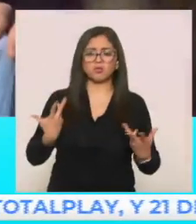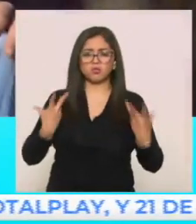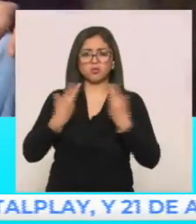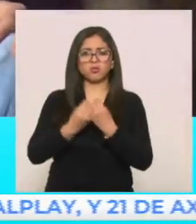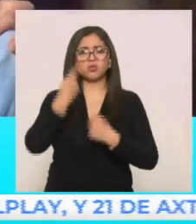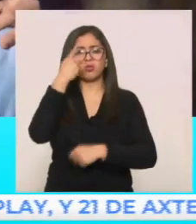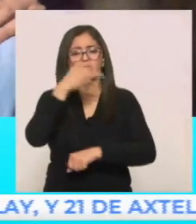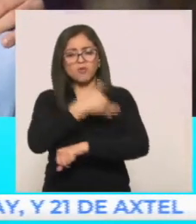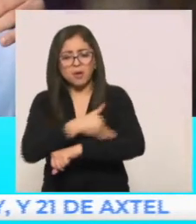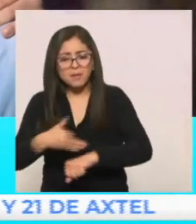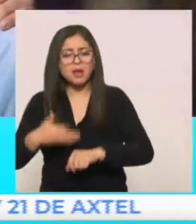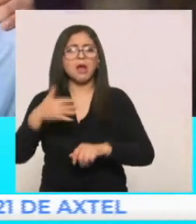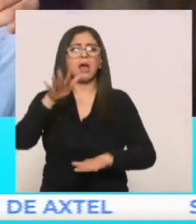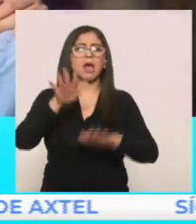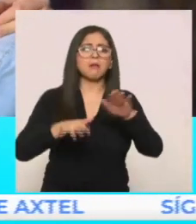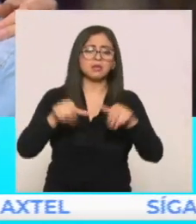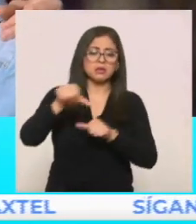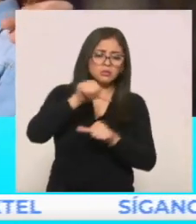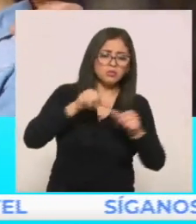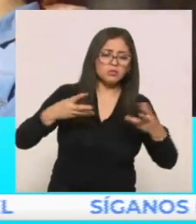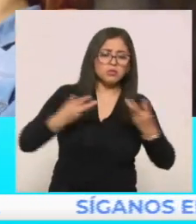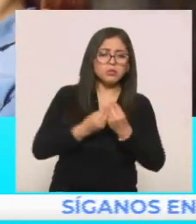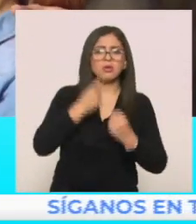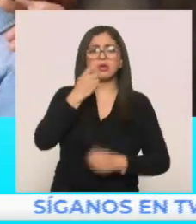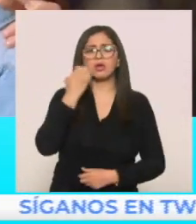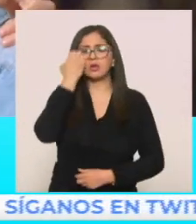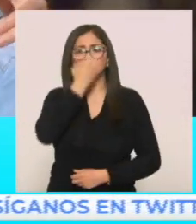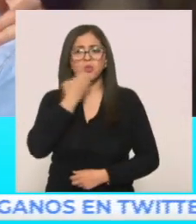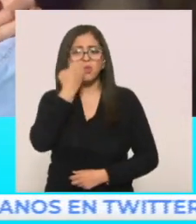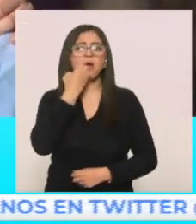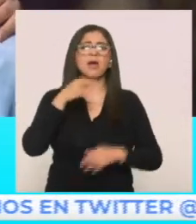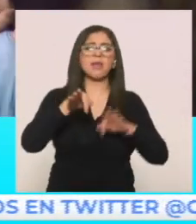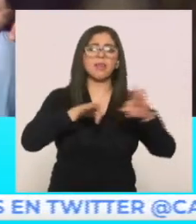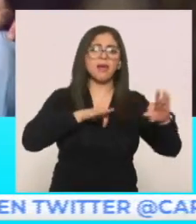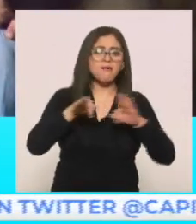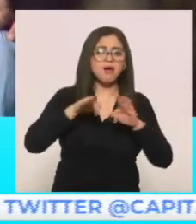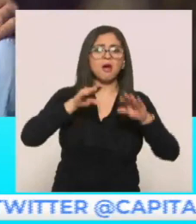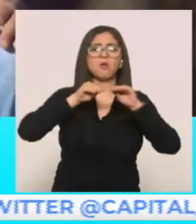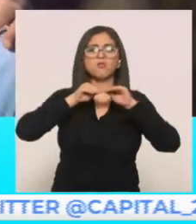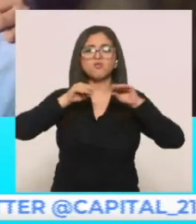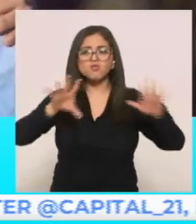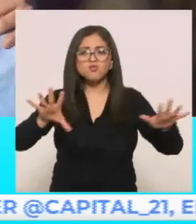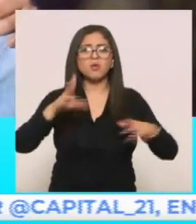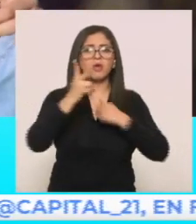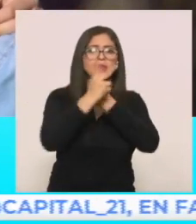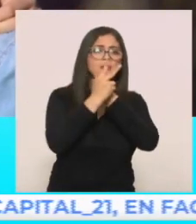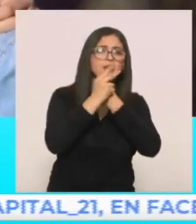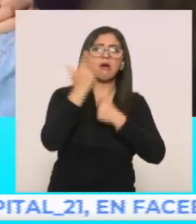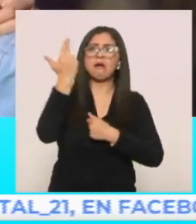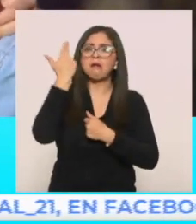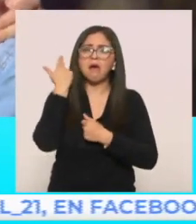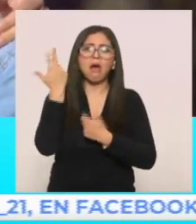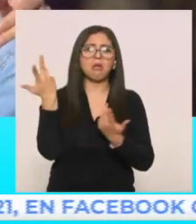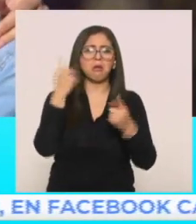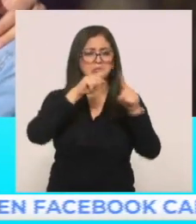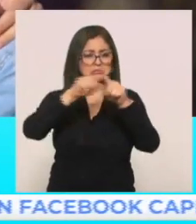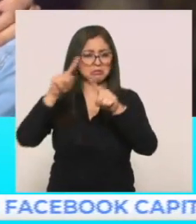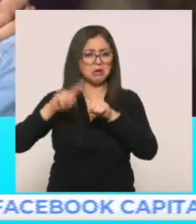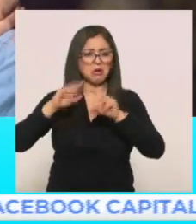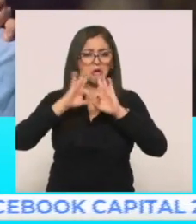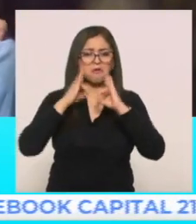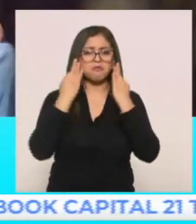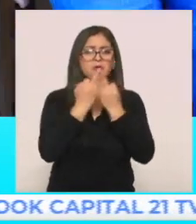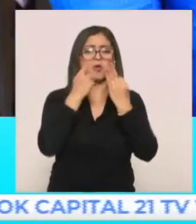marcando roles, en la escuela, en el trabajo, en los medios, en la radio, hay muchas formas.